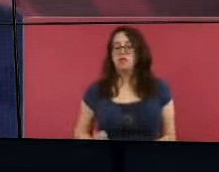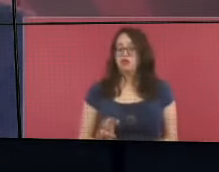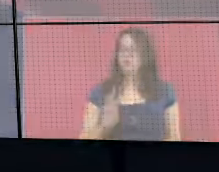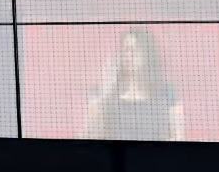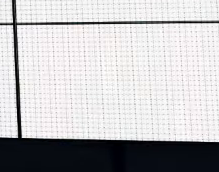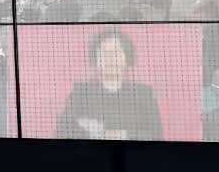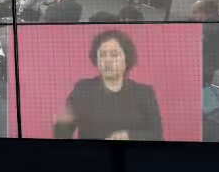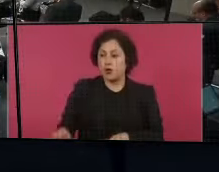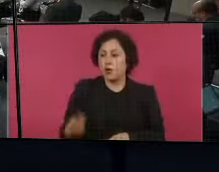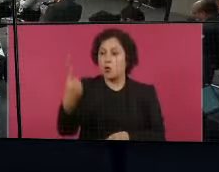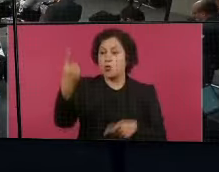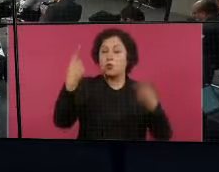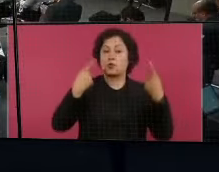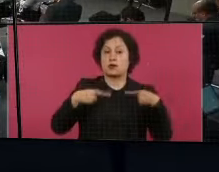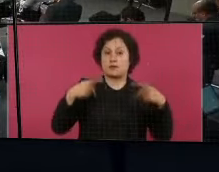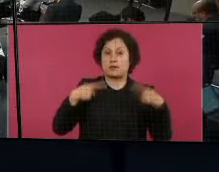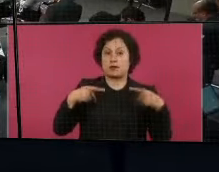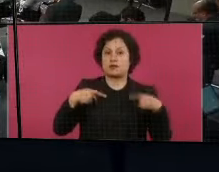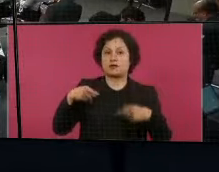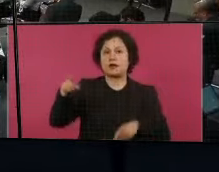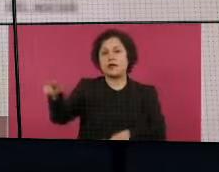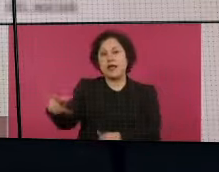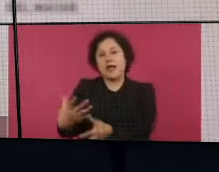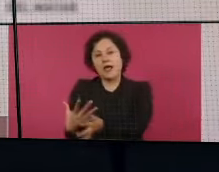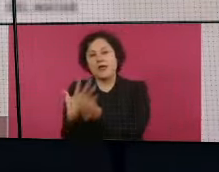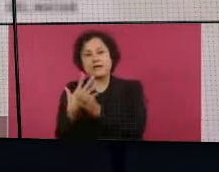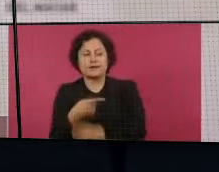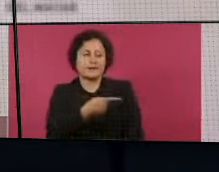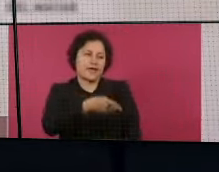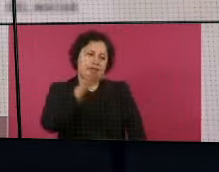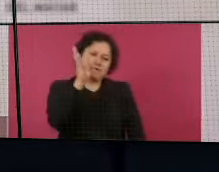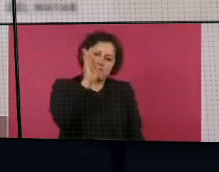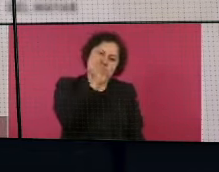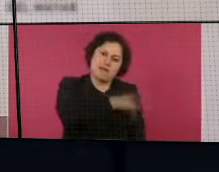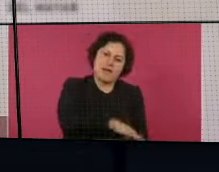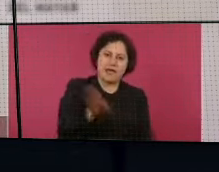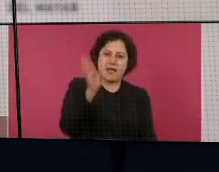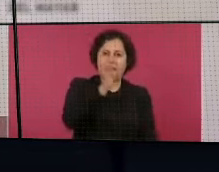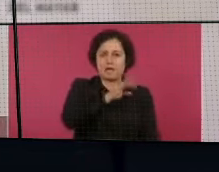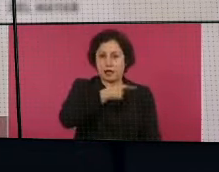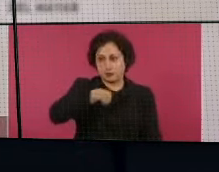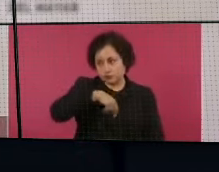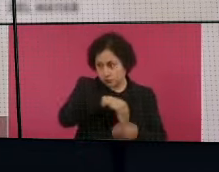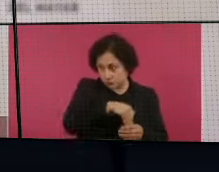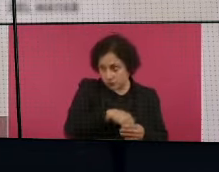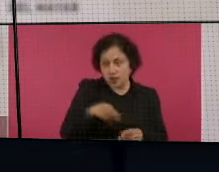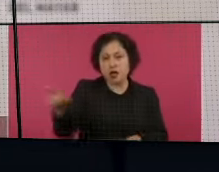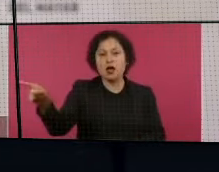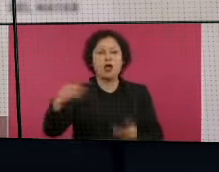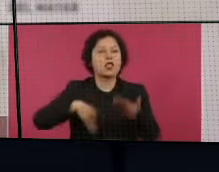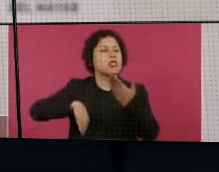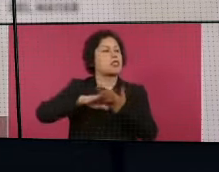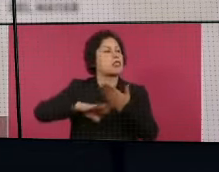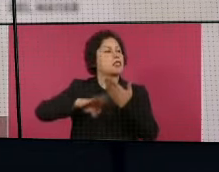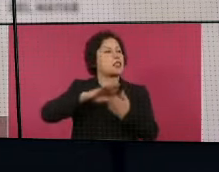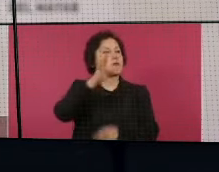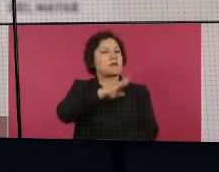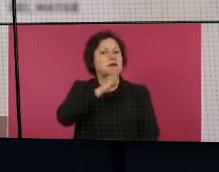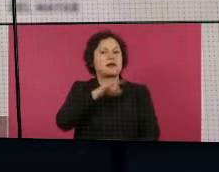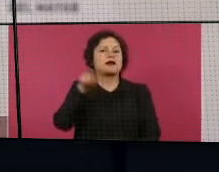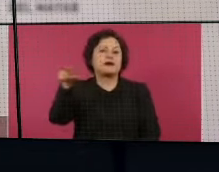funcionan y Bueno pues ahora también con el tema de las Afores en donde se quieren agandallar el